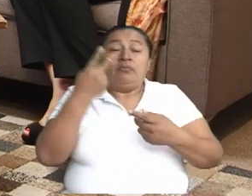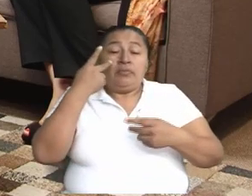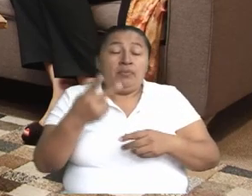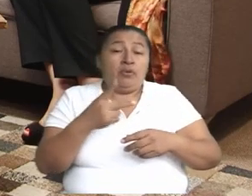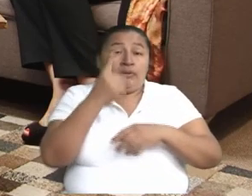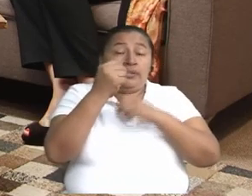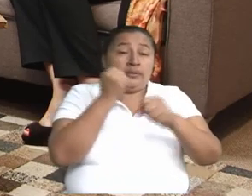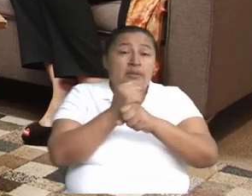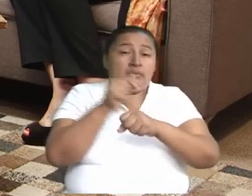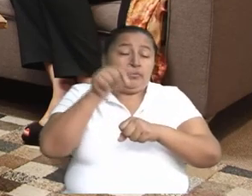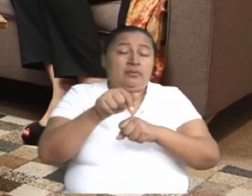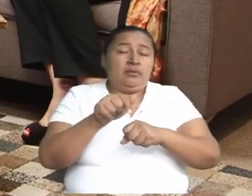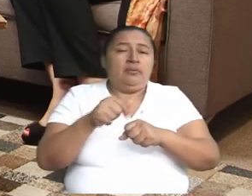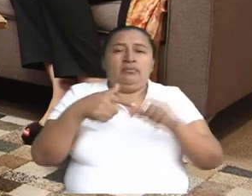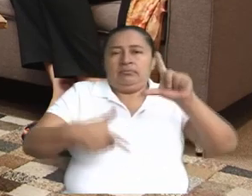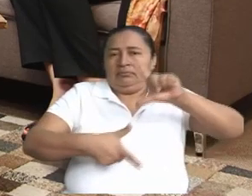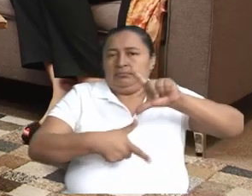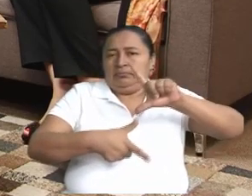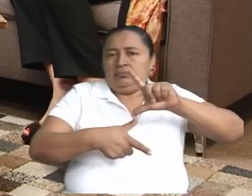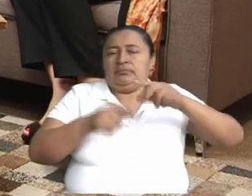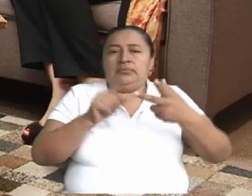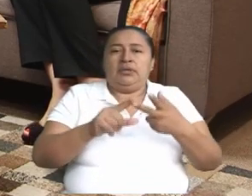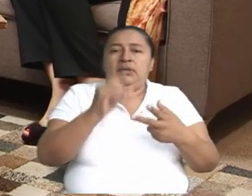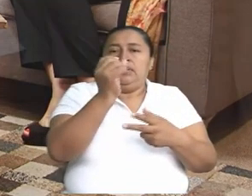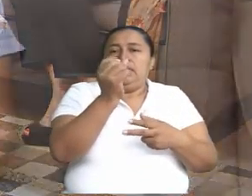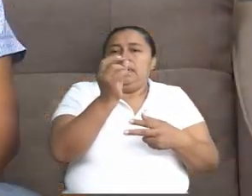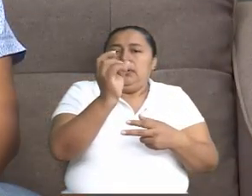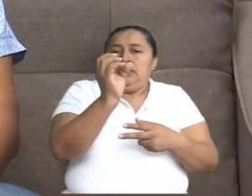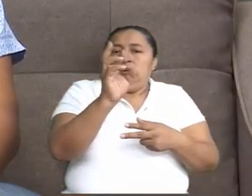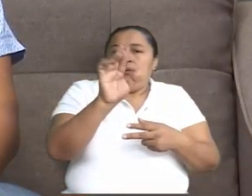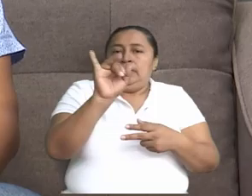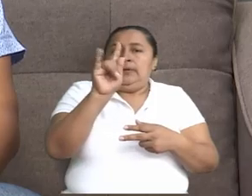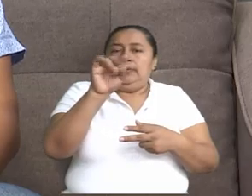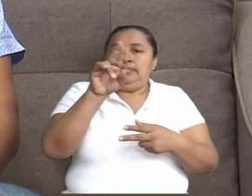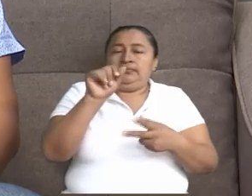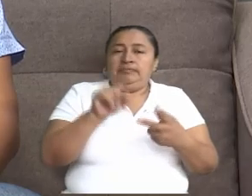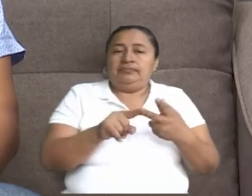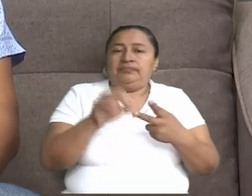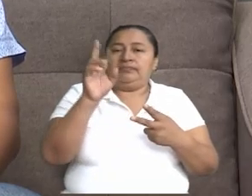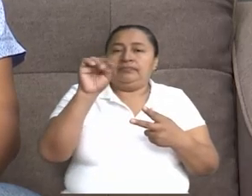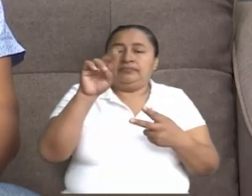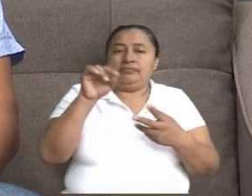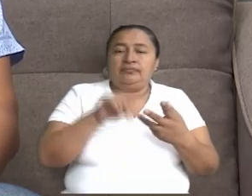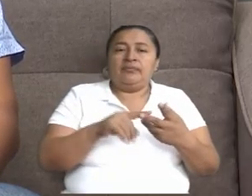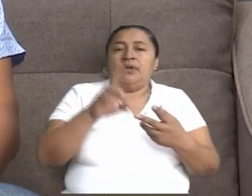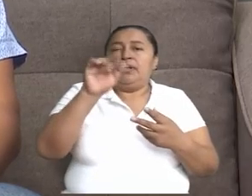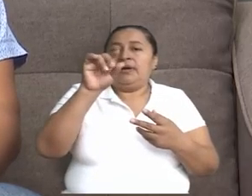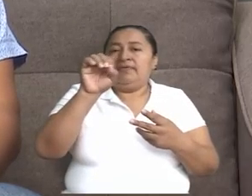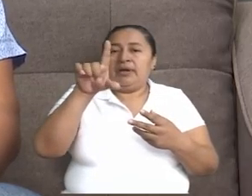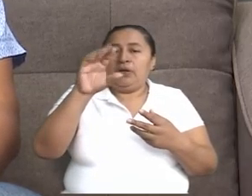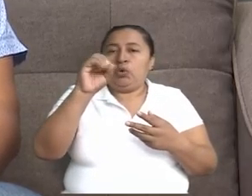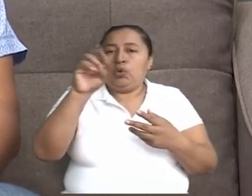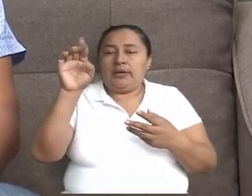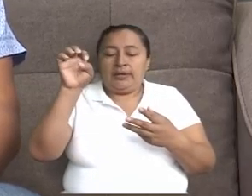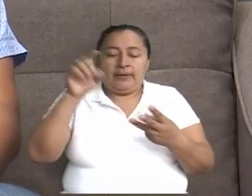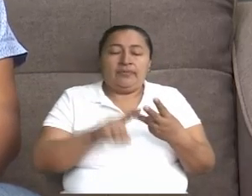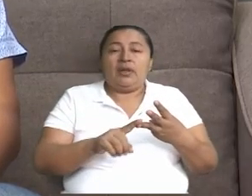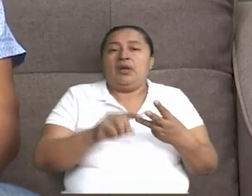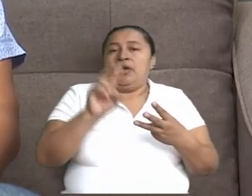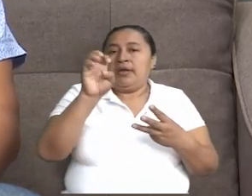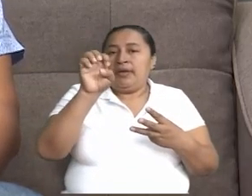ganada. Cristina Fernández, vimos a Rafael Correa, Evo Morales,